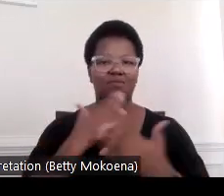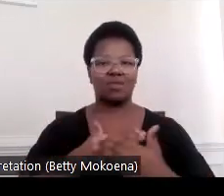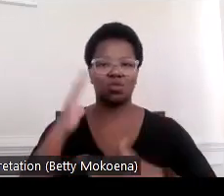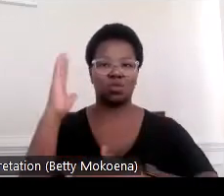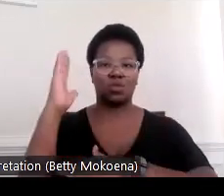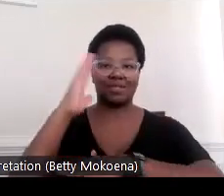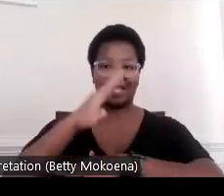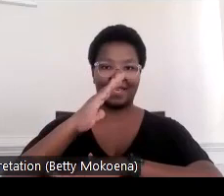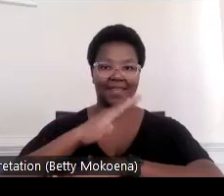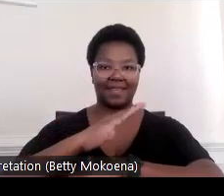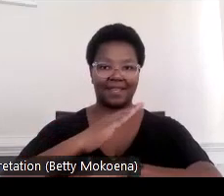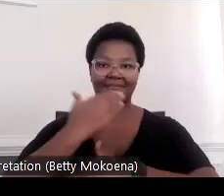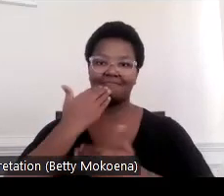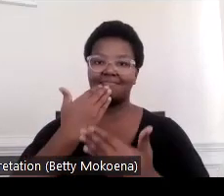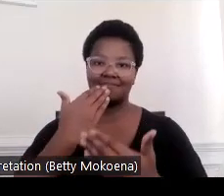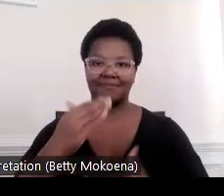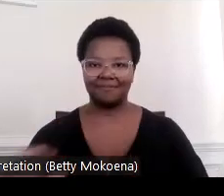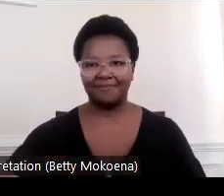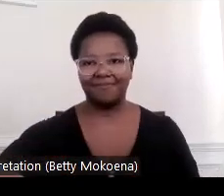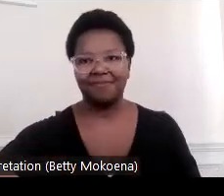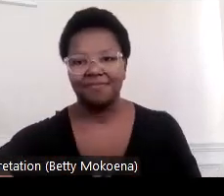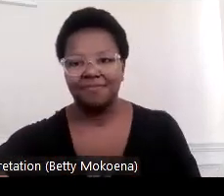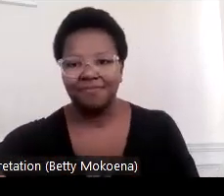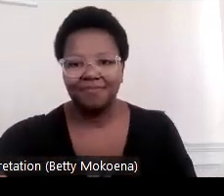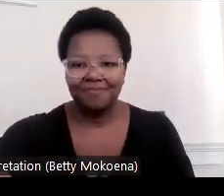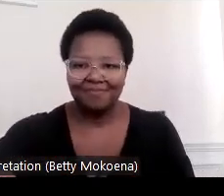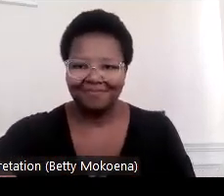escenario web el día de hoy tengan muy rezo alegría